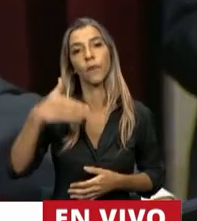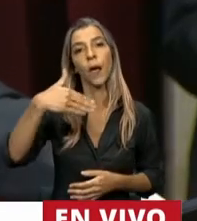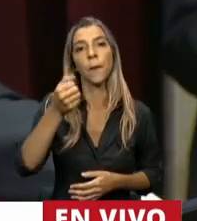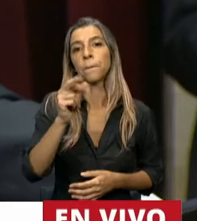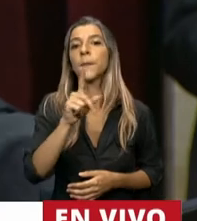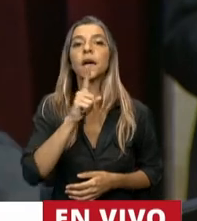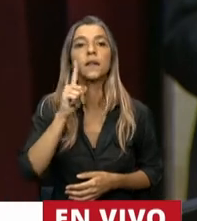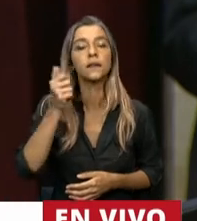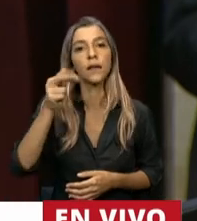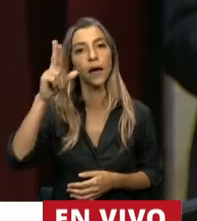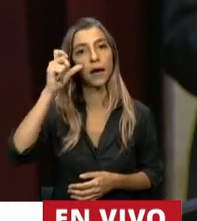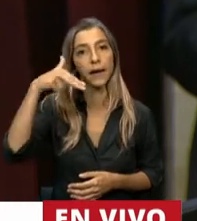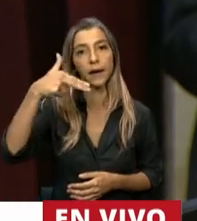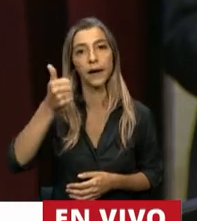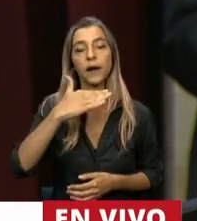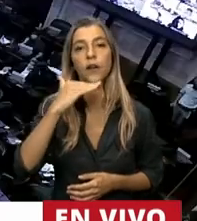Martiarena José Luis.